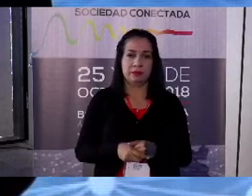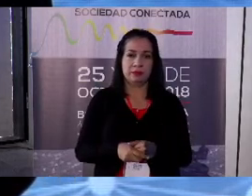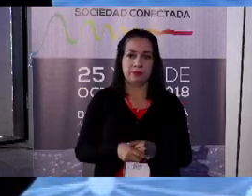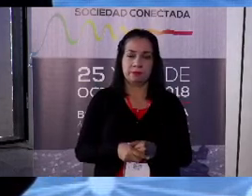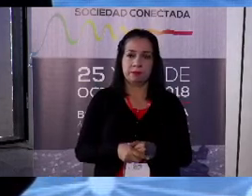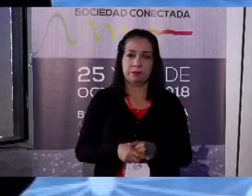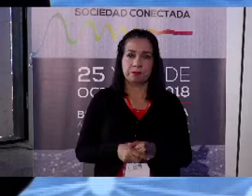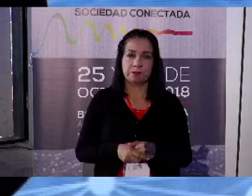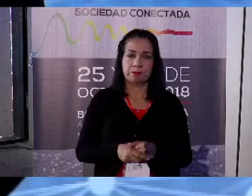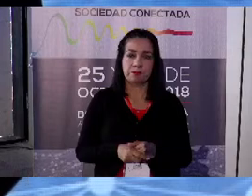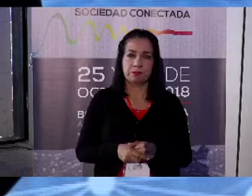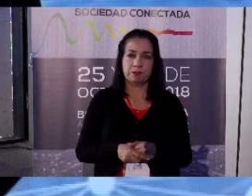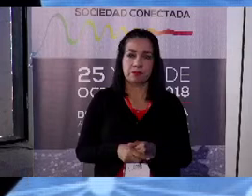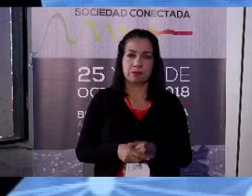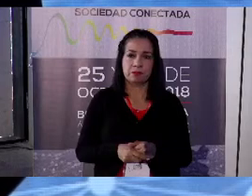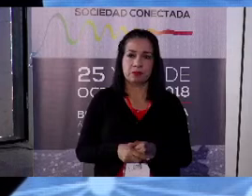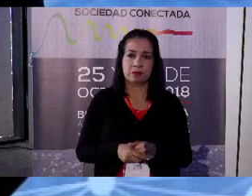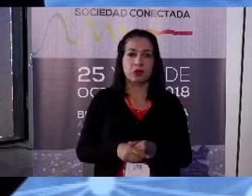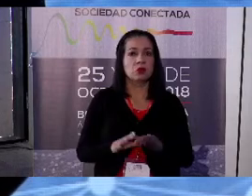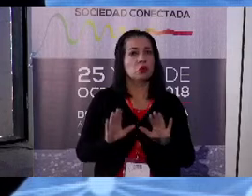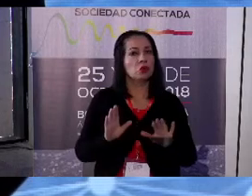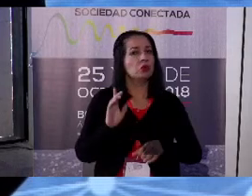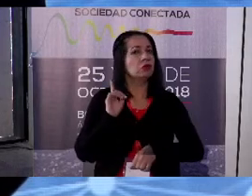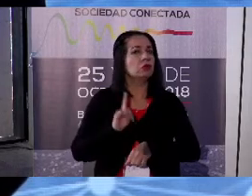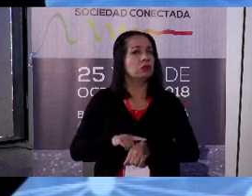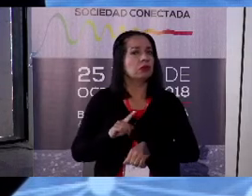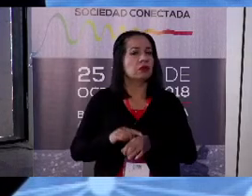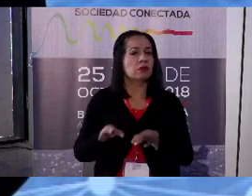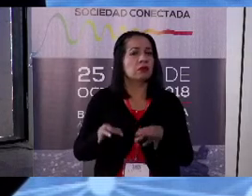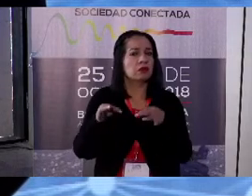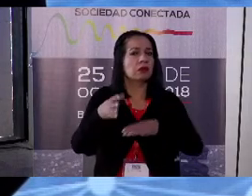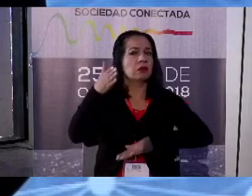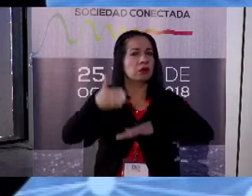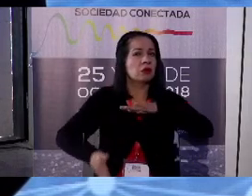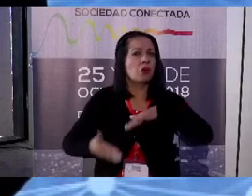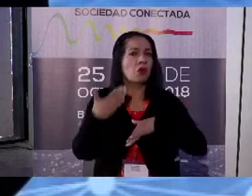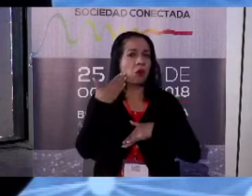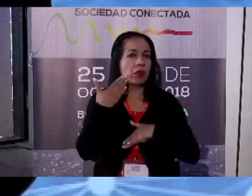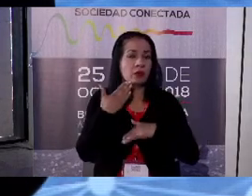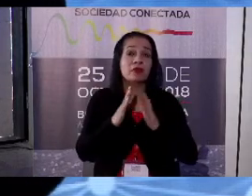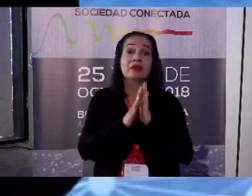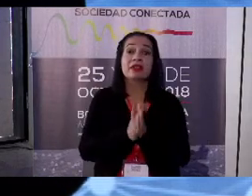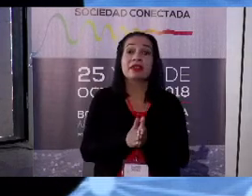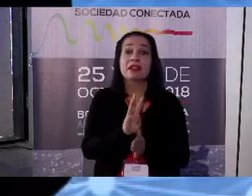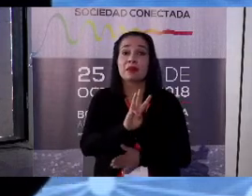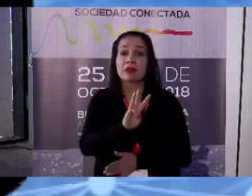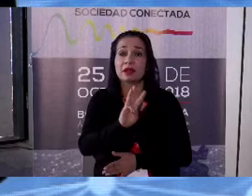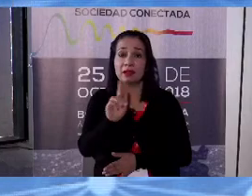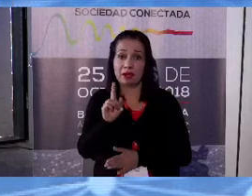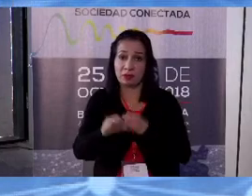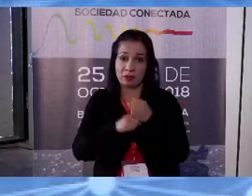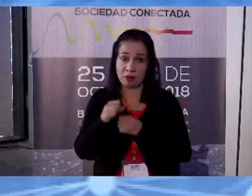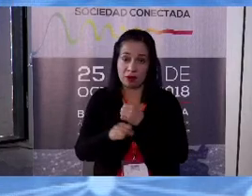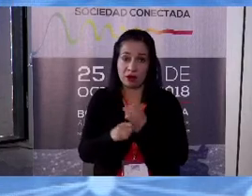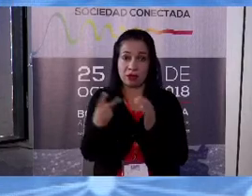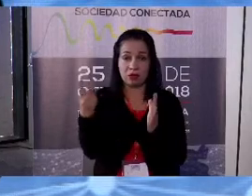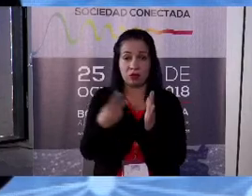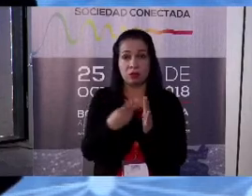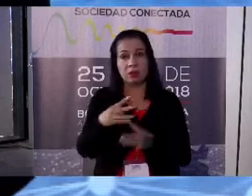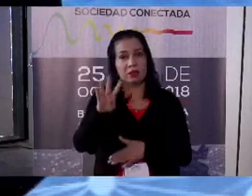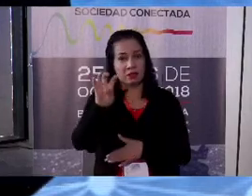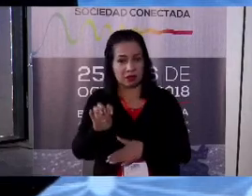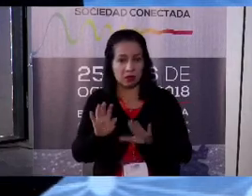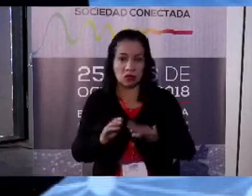ahora bien Cuál es el plazo 31 de diciembre del 2019 de esas 47 iniciativas